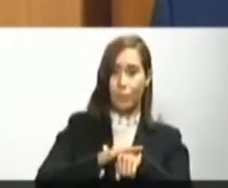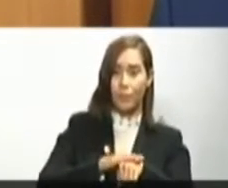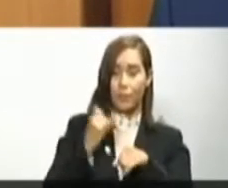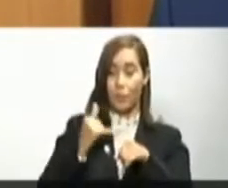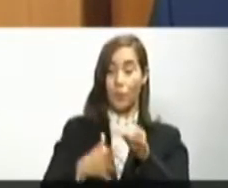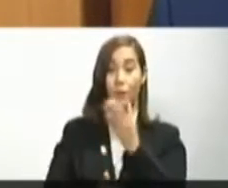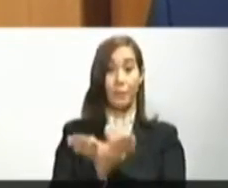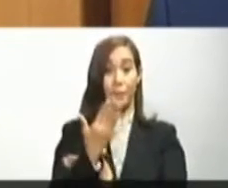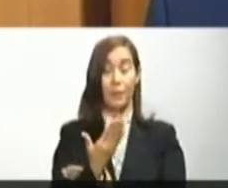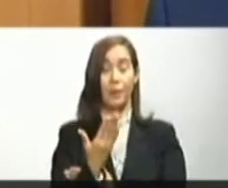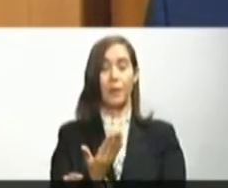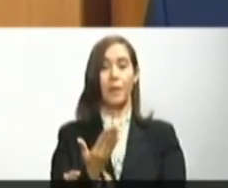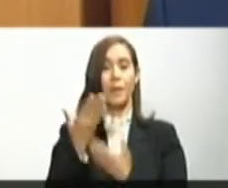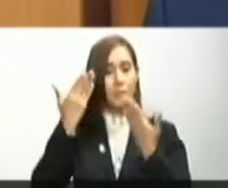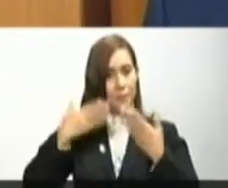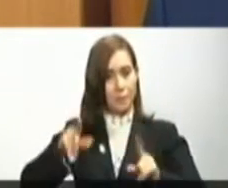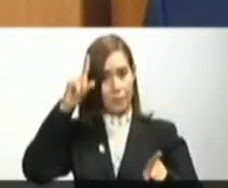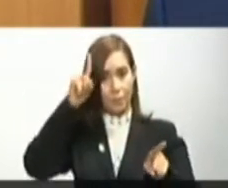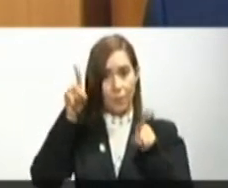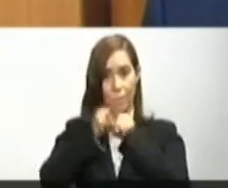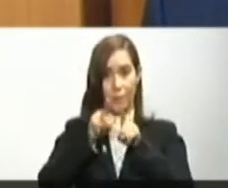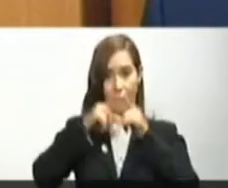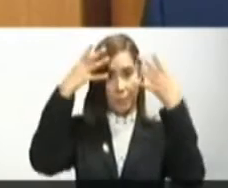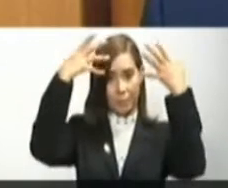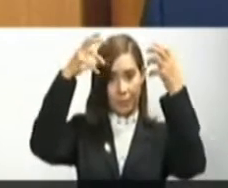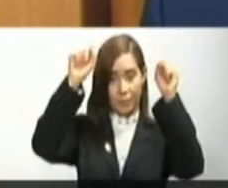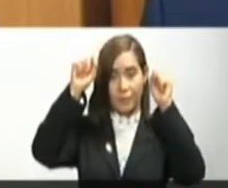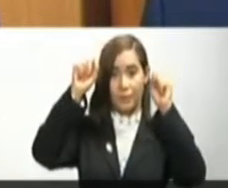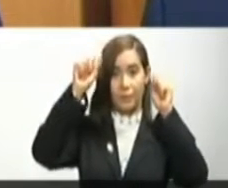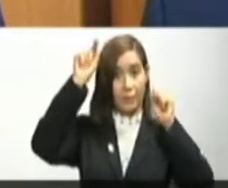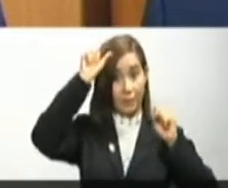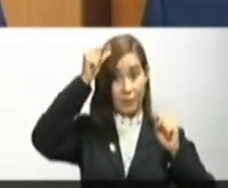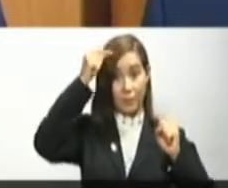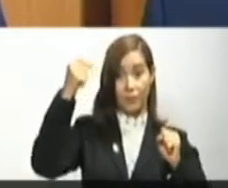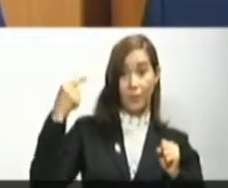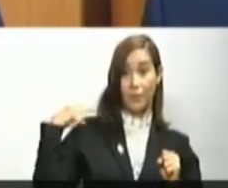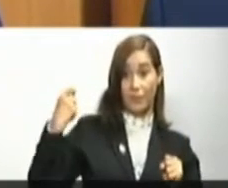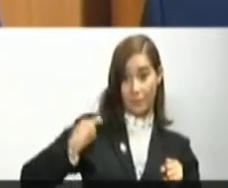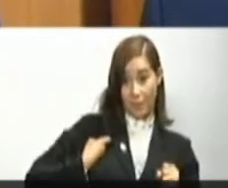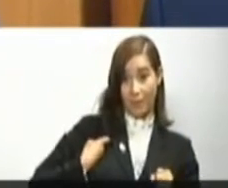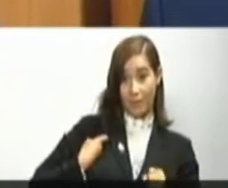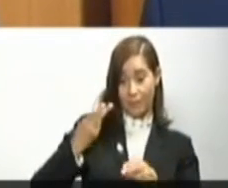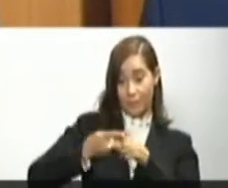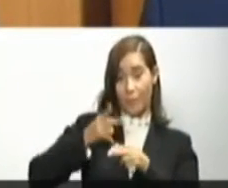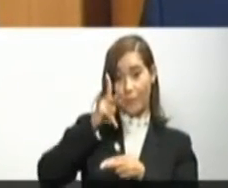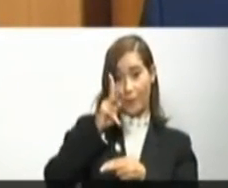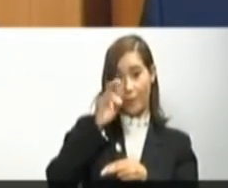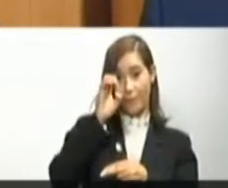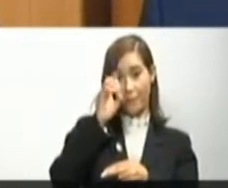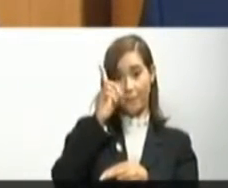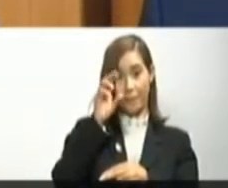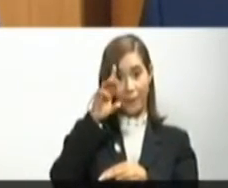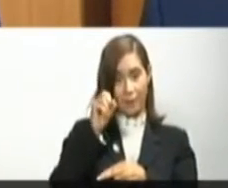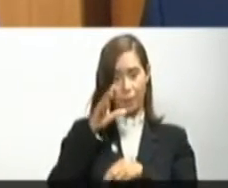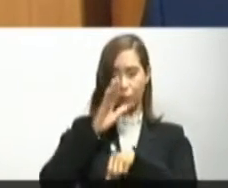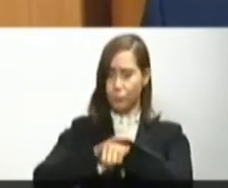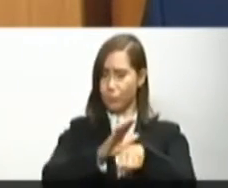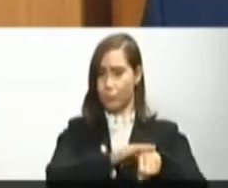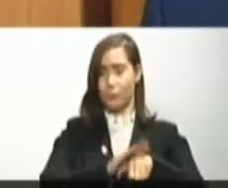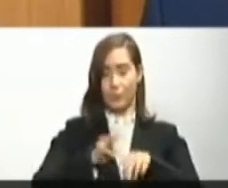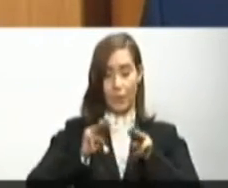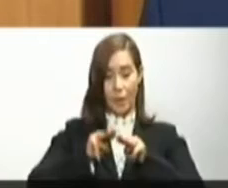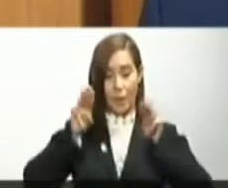esta mañana, y hemos acordado con el presidente del gobierno de España, Pedro Sánchez, convocar a los ministros de